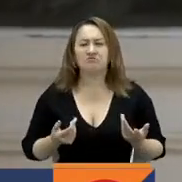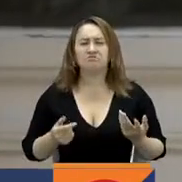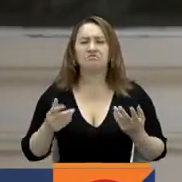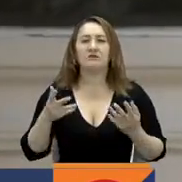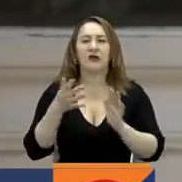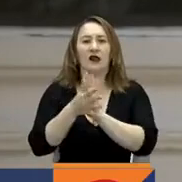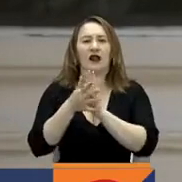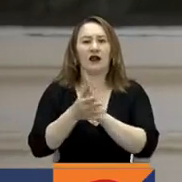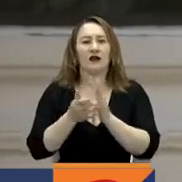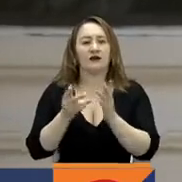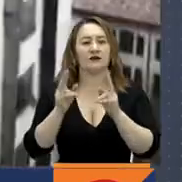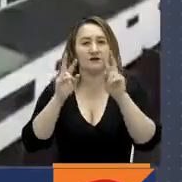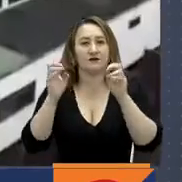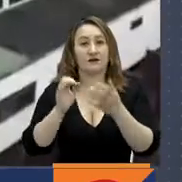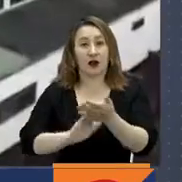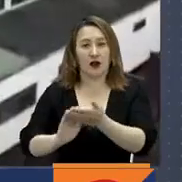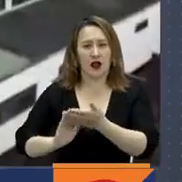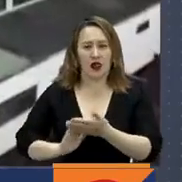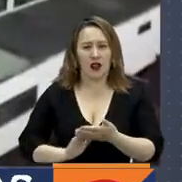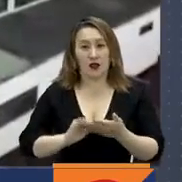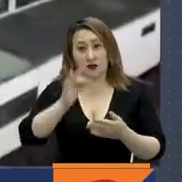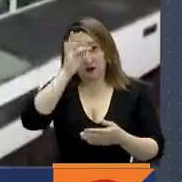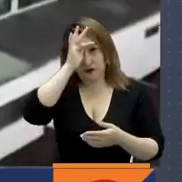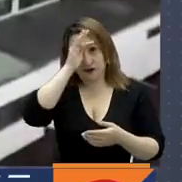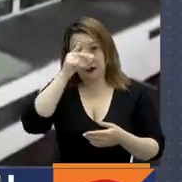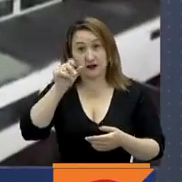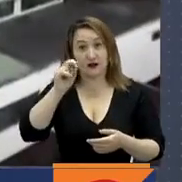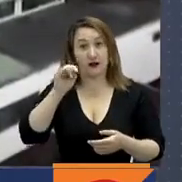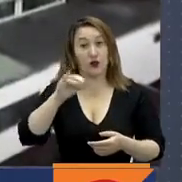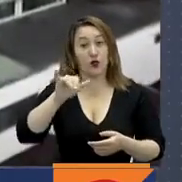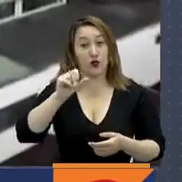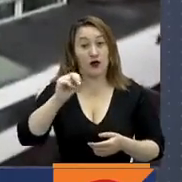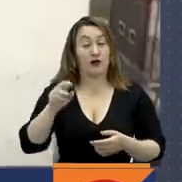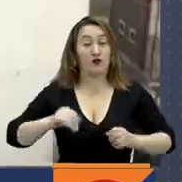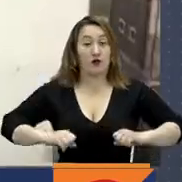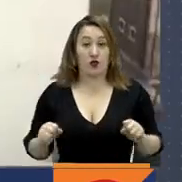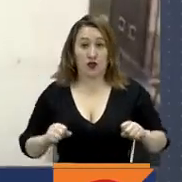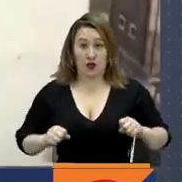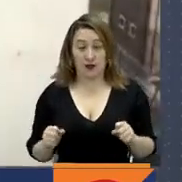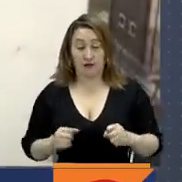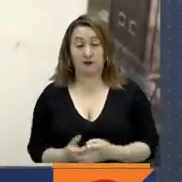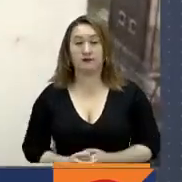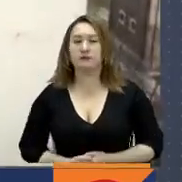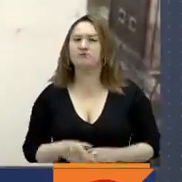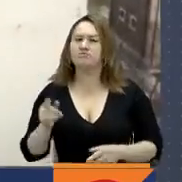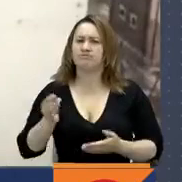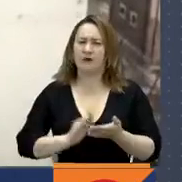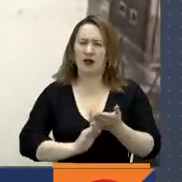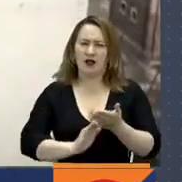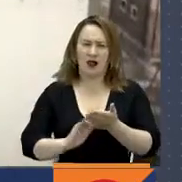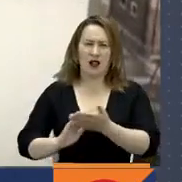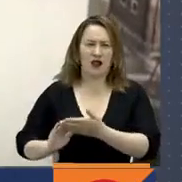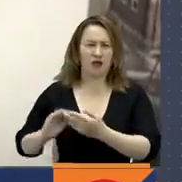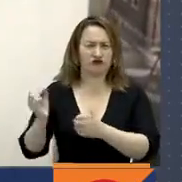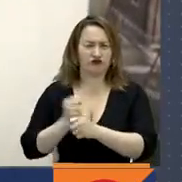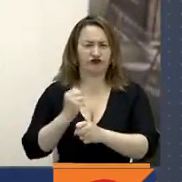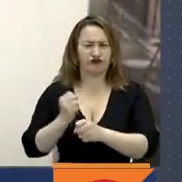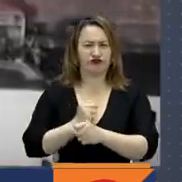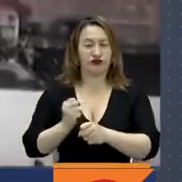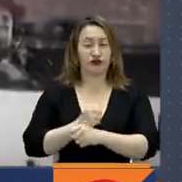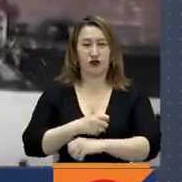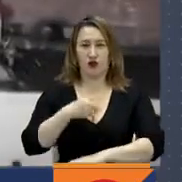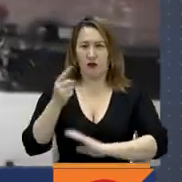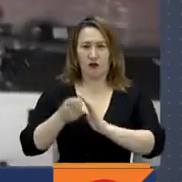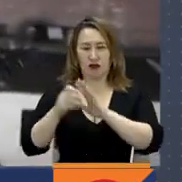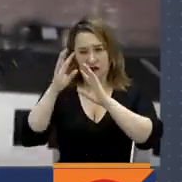de la restauración del Hospital San Juan de Dios de Bogotá. Ha dicho que va a ser una restauración y un trabajo que se va a hacer en